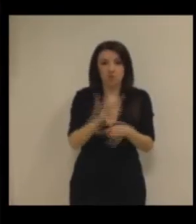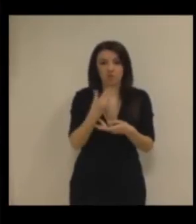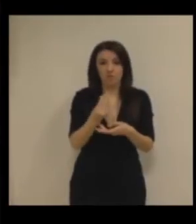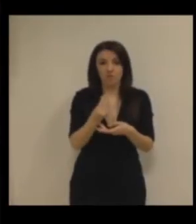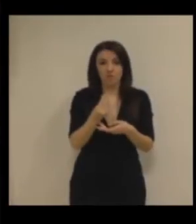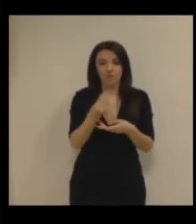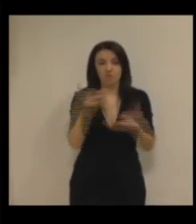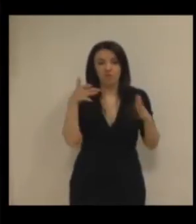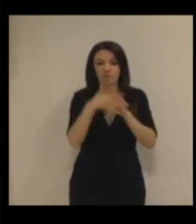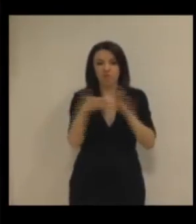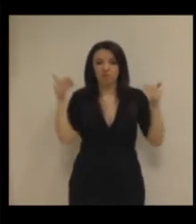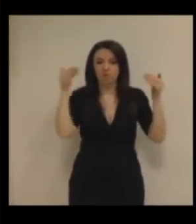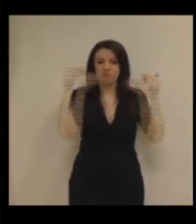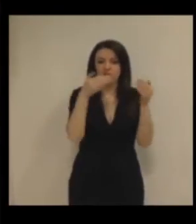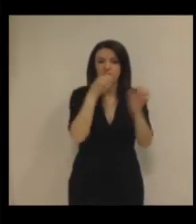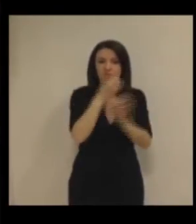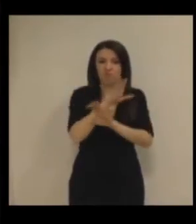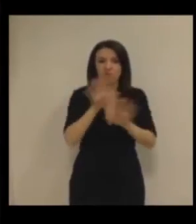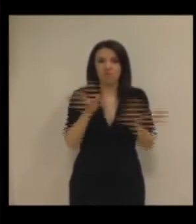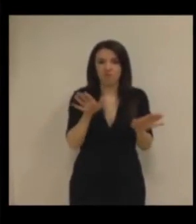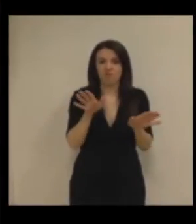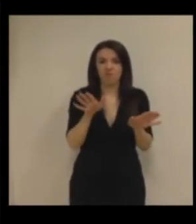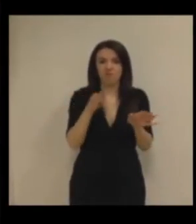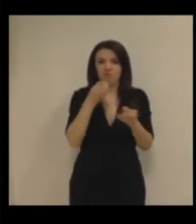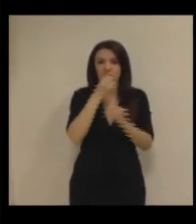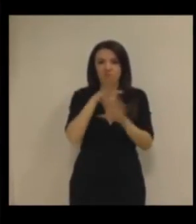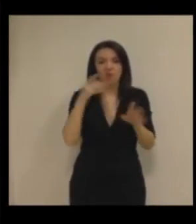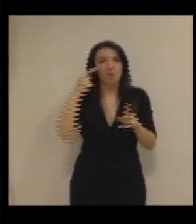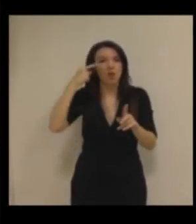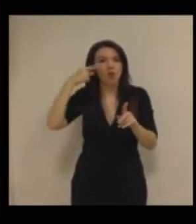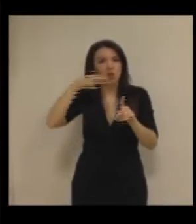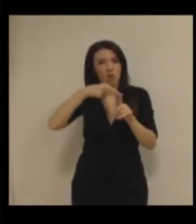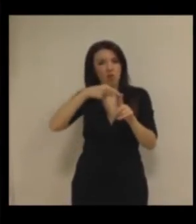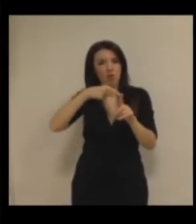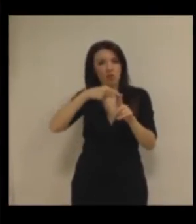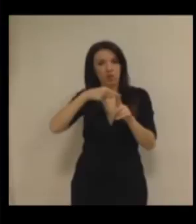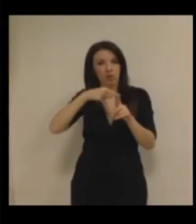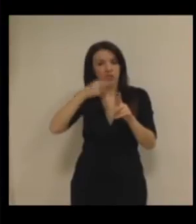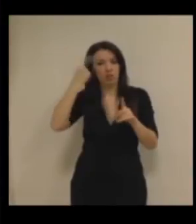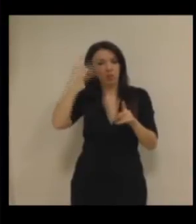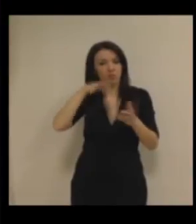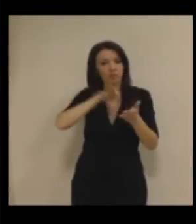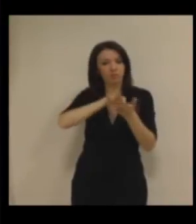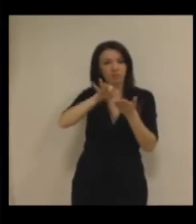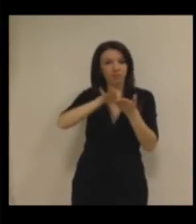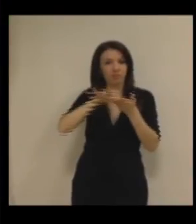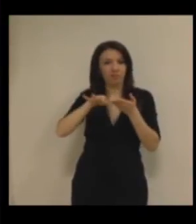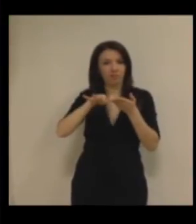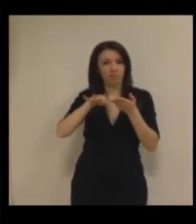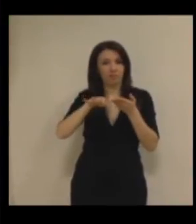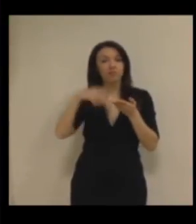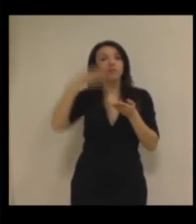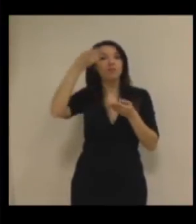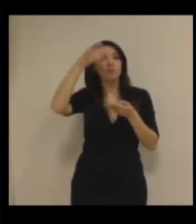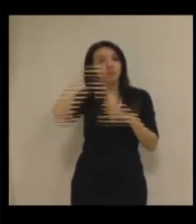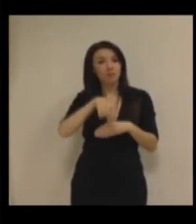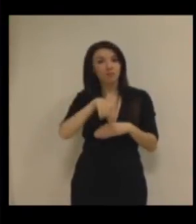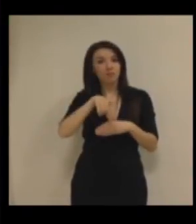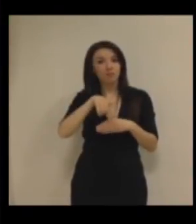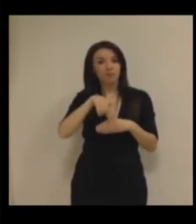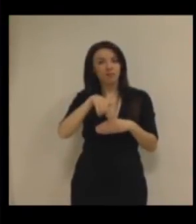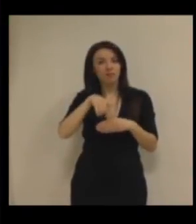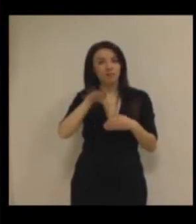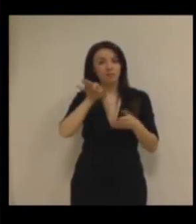te ubica mejor en, para el objetivo de, la, de localizar un servicio. Y a su vez,